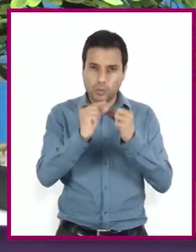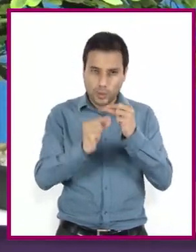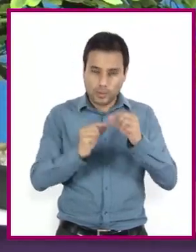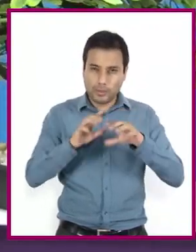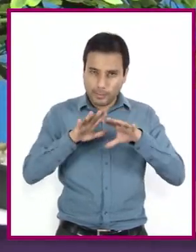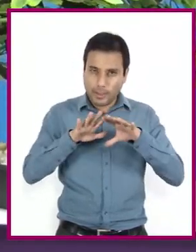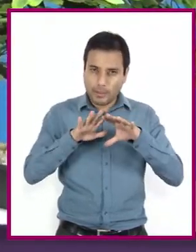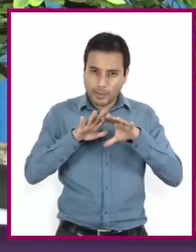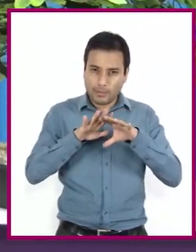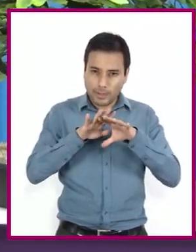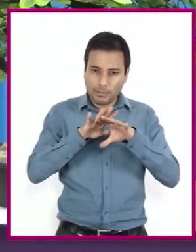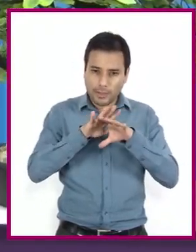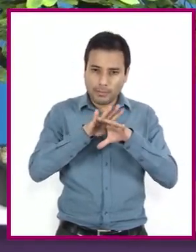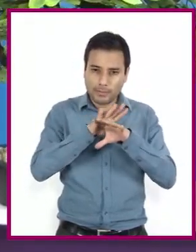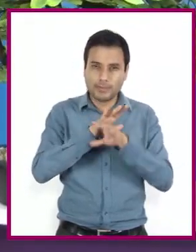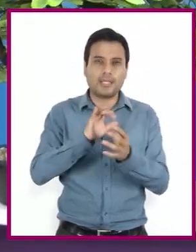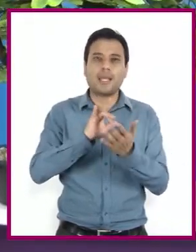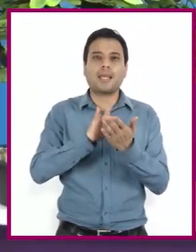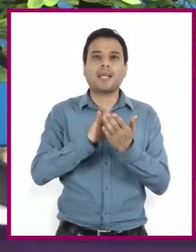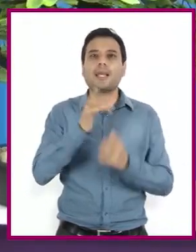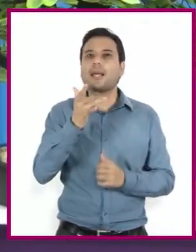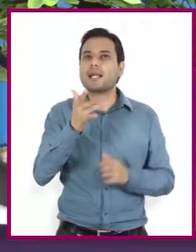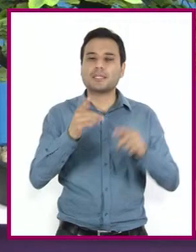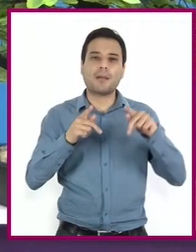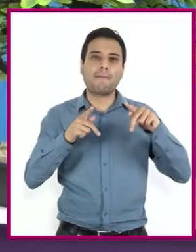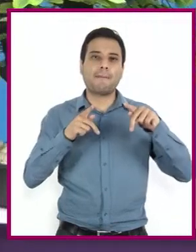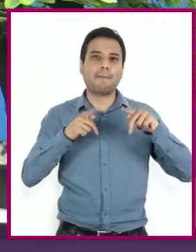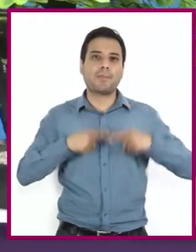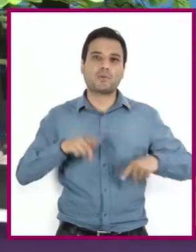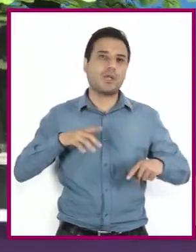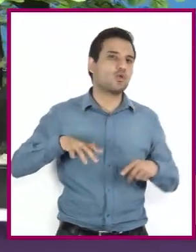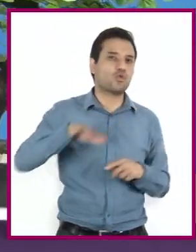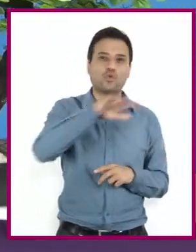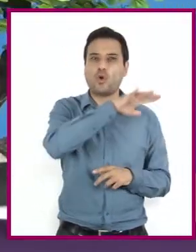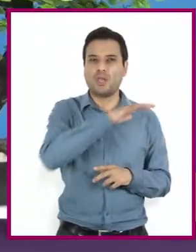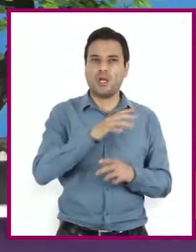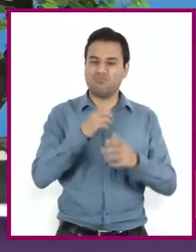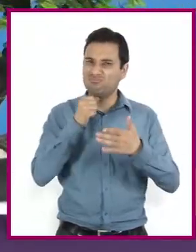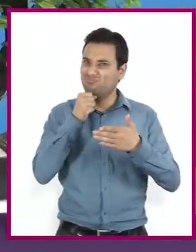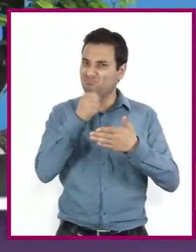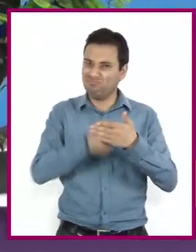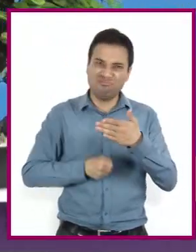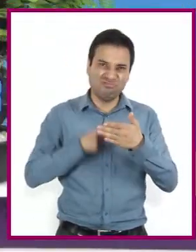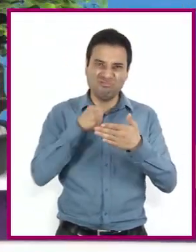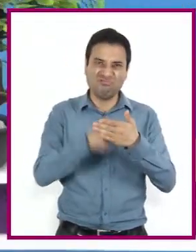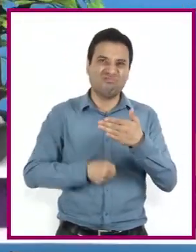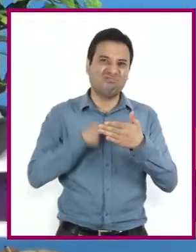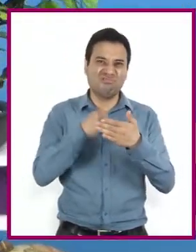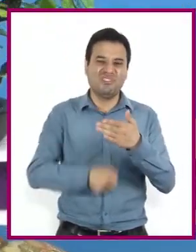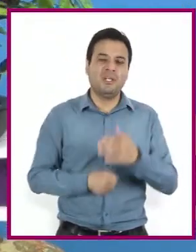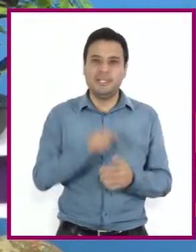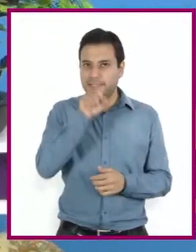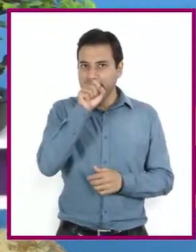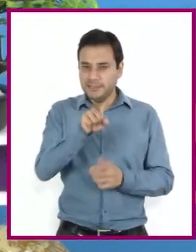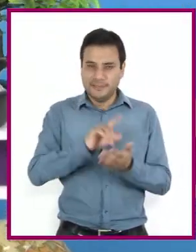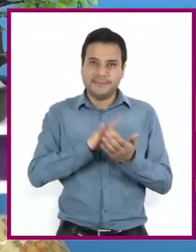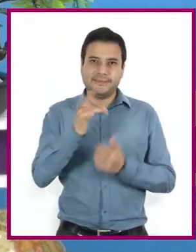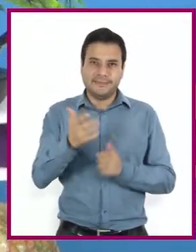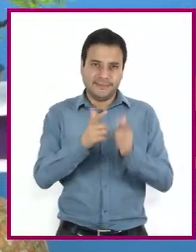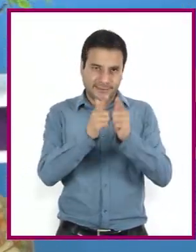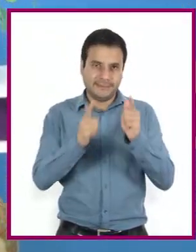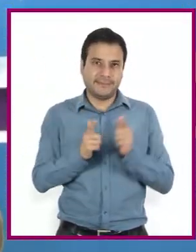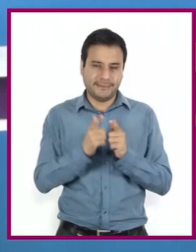a la permanente presión de la ciudadanía organizada y de los partidos de oposición. A lo largo de esta